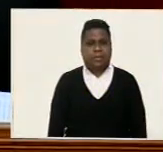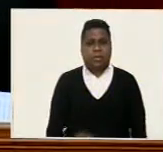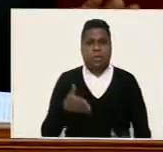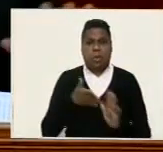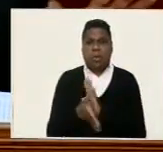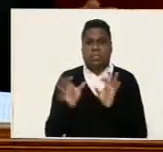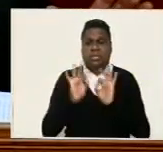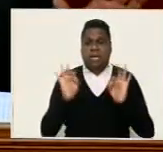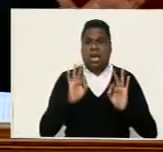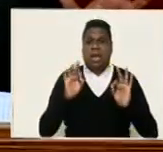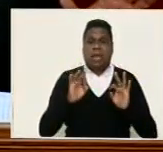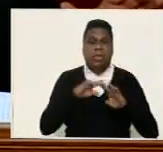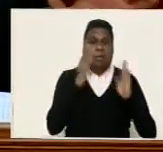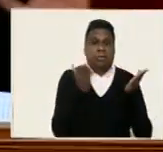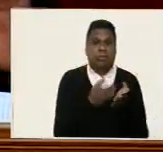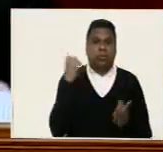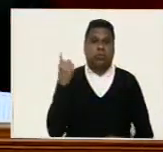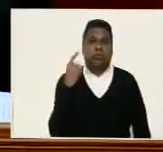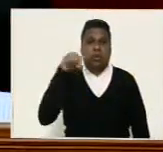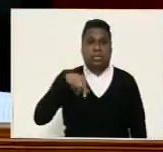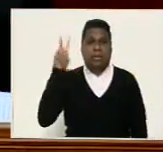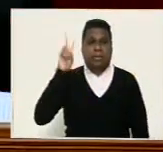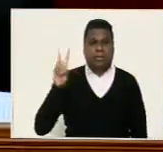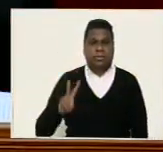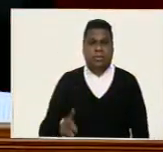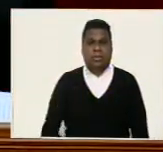mundo, solo pasa en Venezuela en este mes.